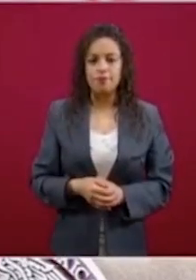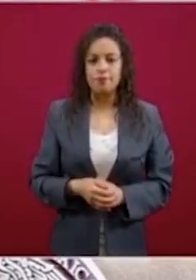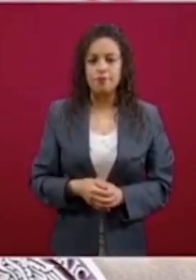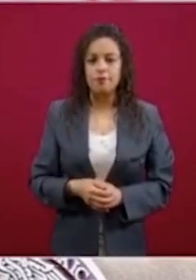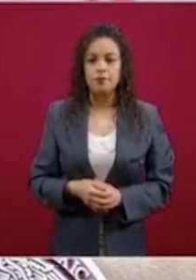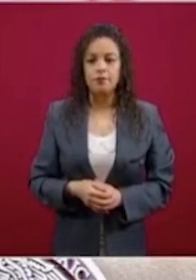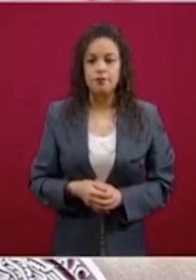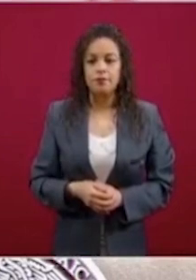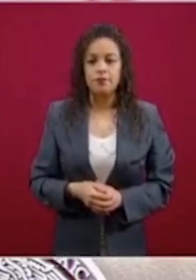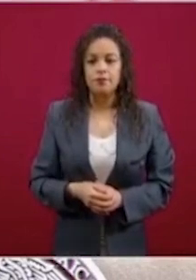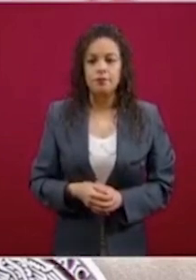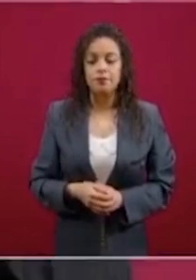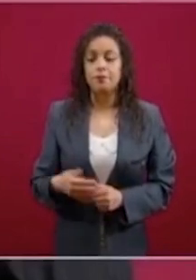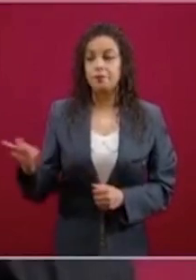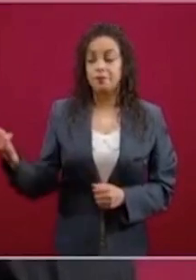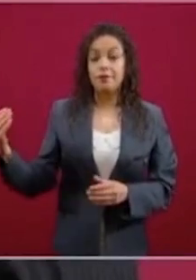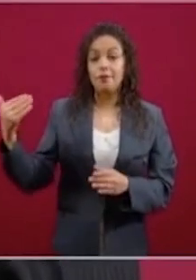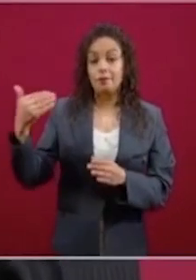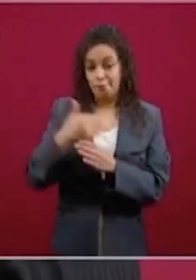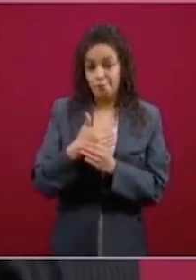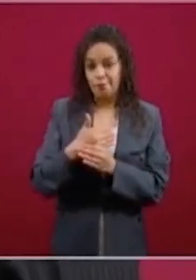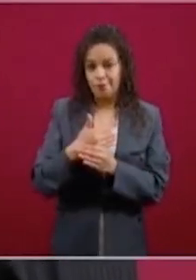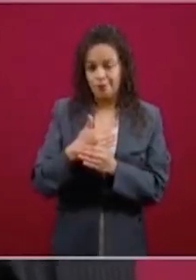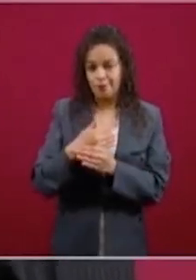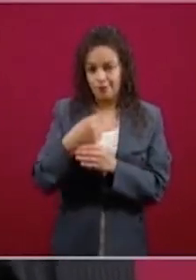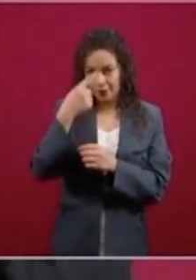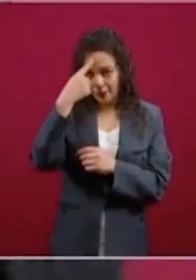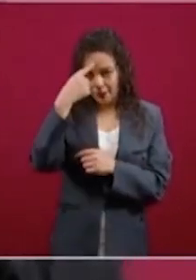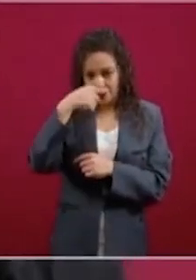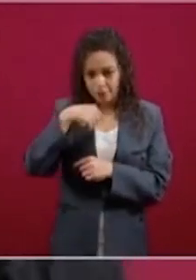visita y va a coincidir